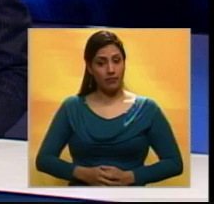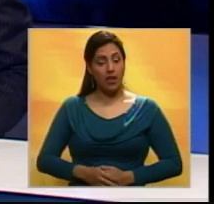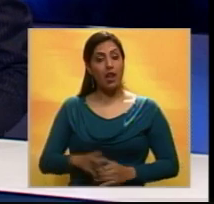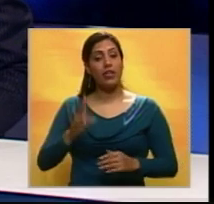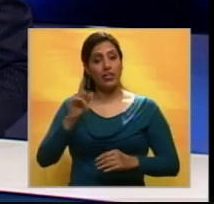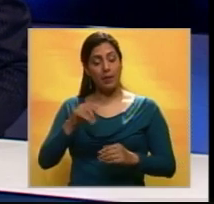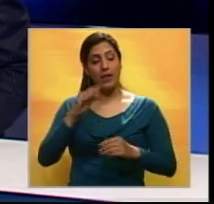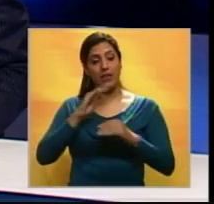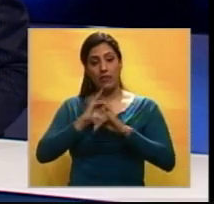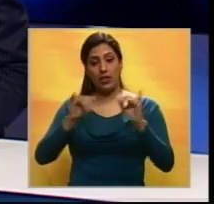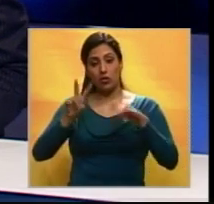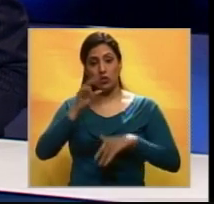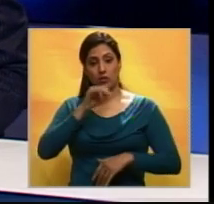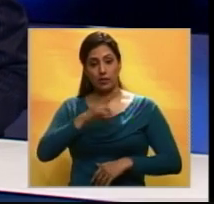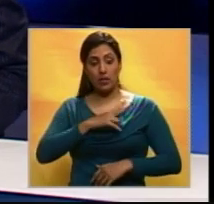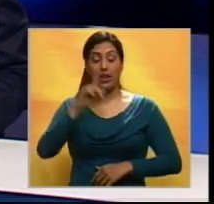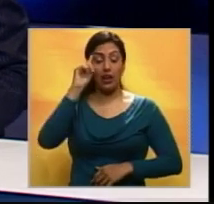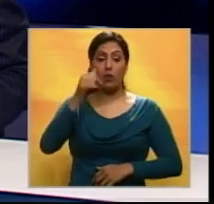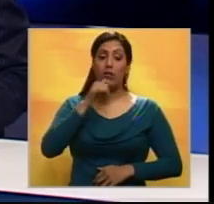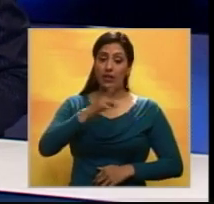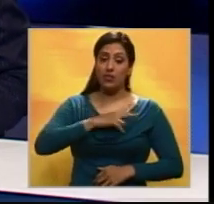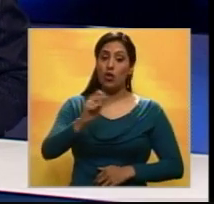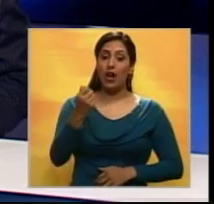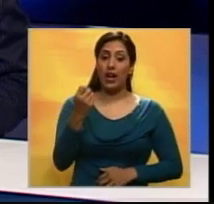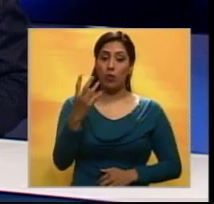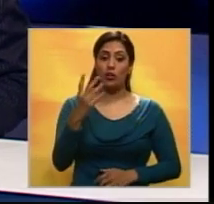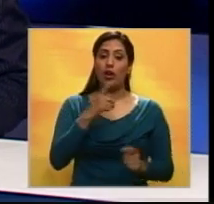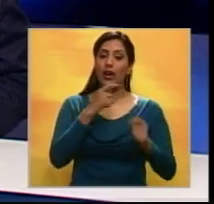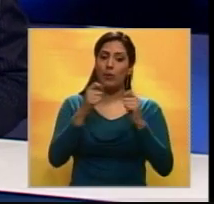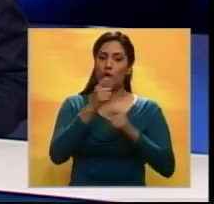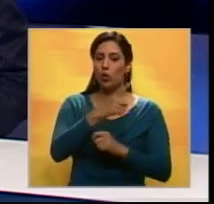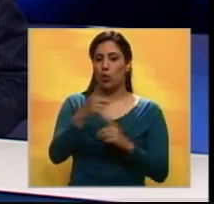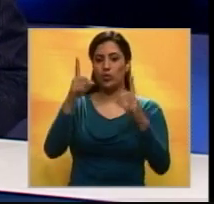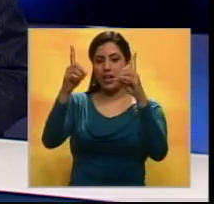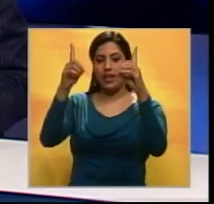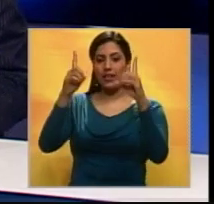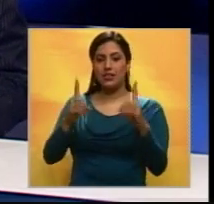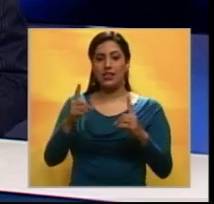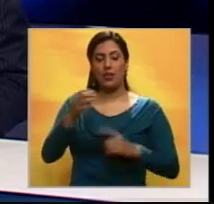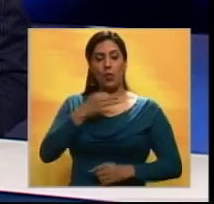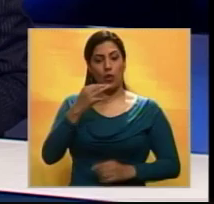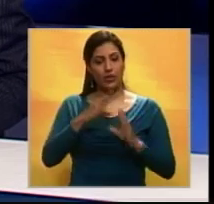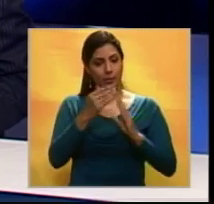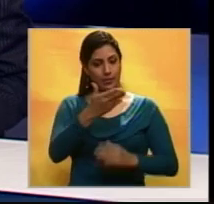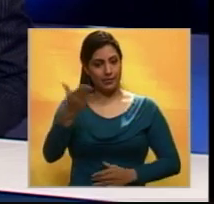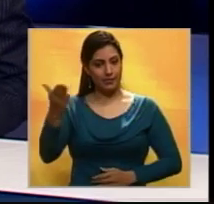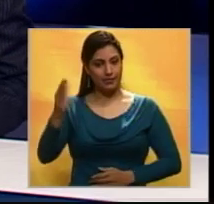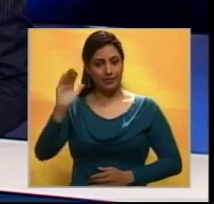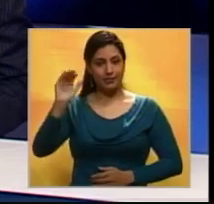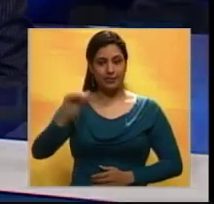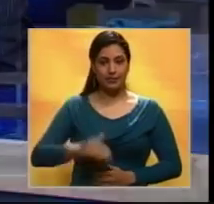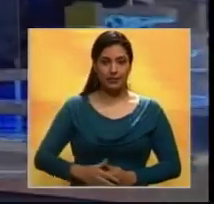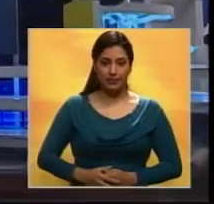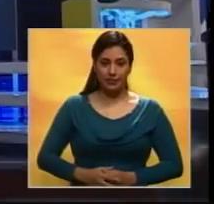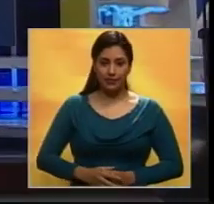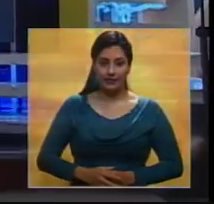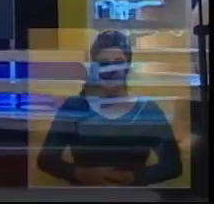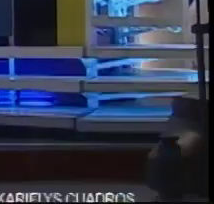Bien, amigos, hasta aquí en la presente emisión. Recuerden, Noticiero Venevisión Canal 4 reporta y ustedes deciden. Buenas tardes para todos.